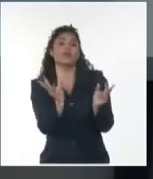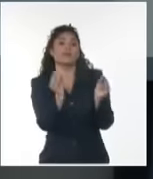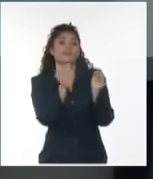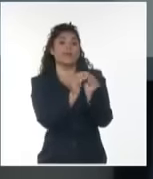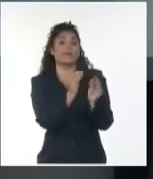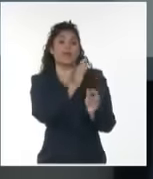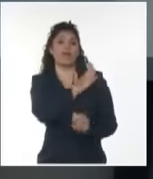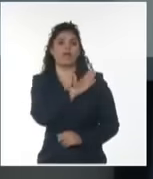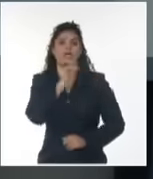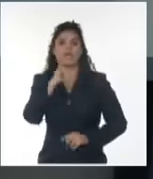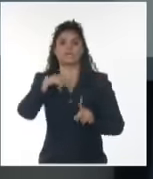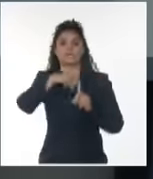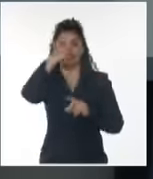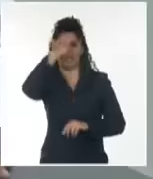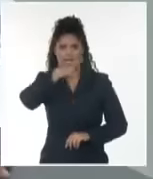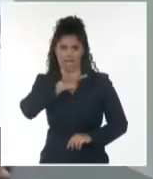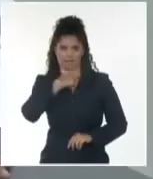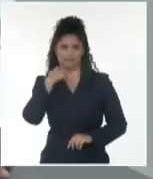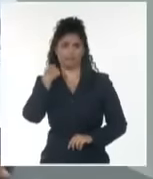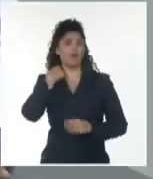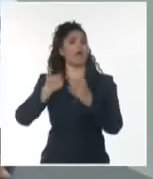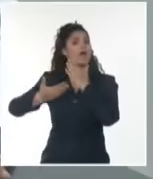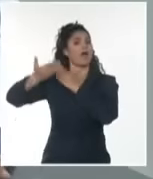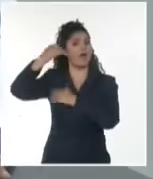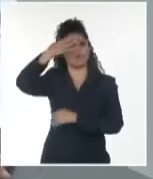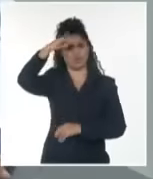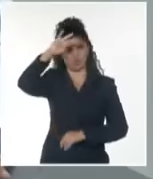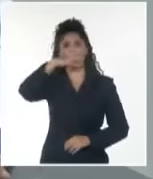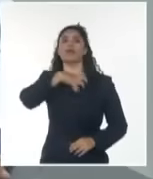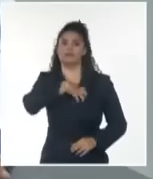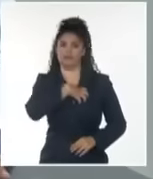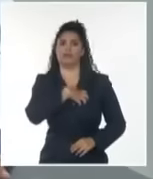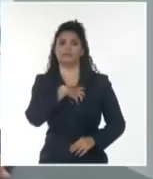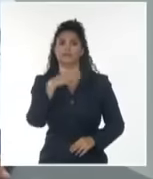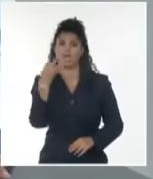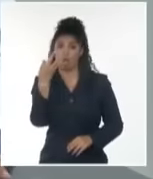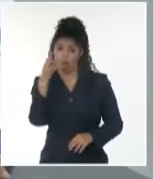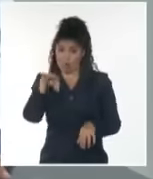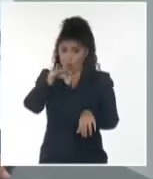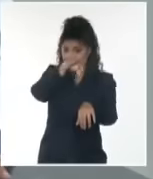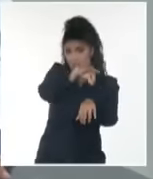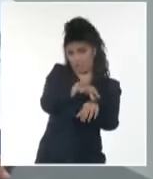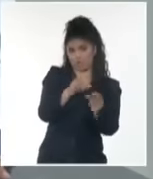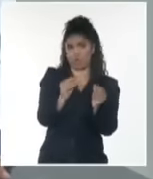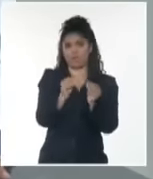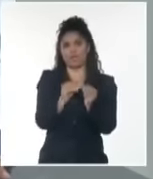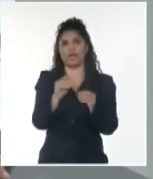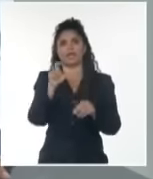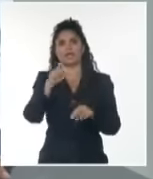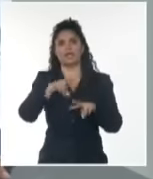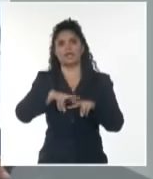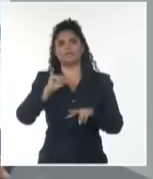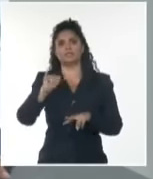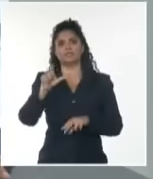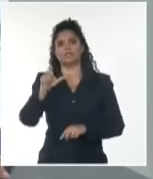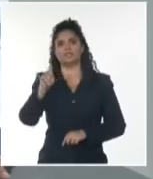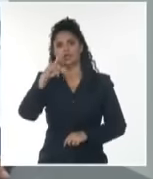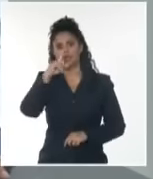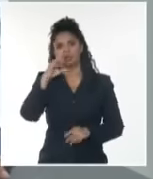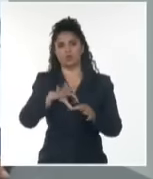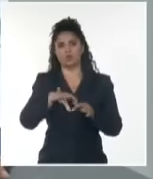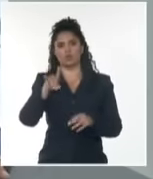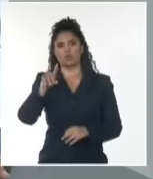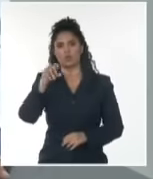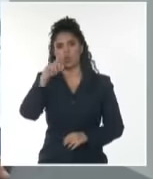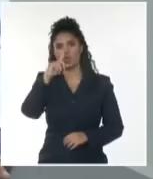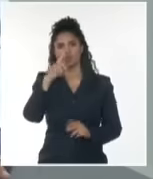lo tuvimos en nuestro país. El chikungunya, que también lo tuvimos en nuestro país, sobre todo muy en la